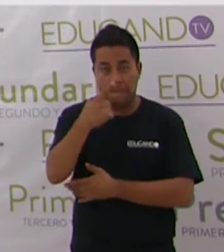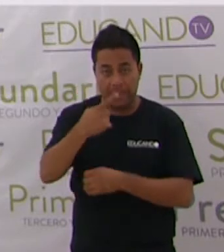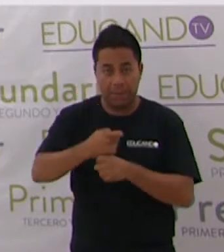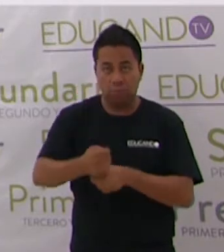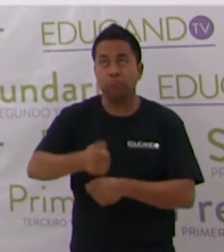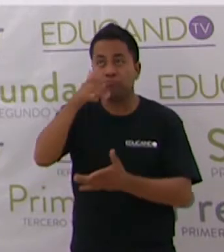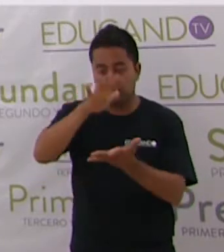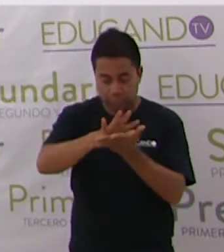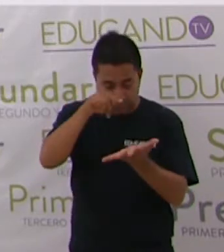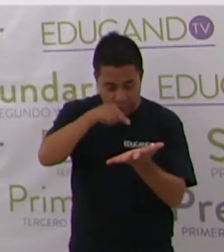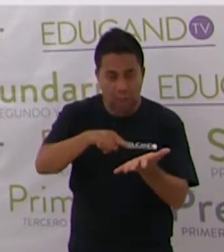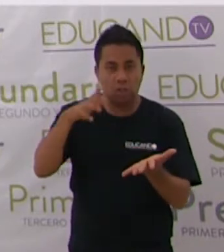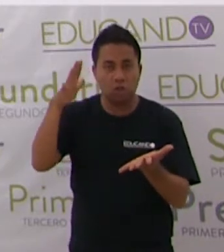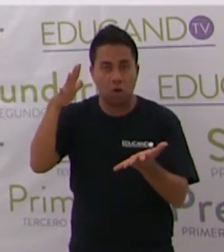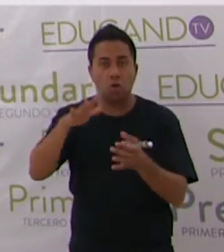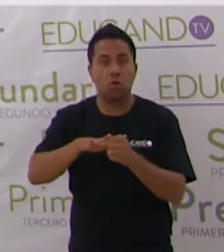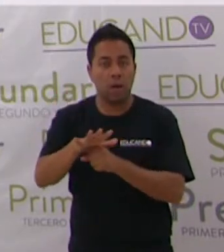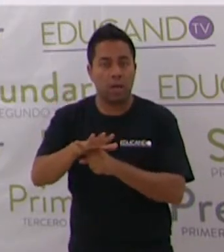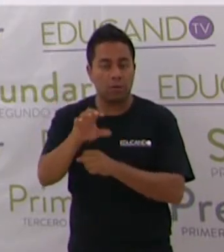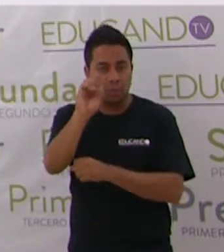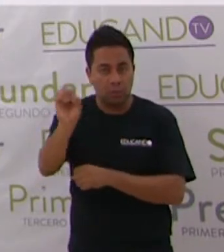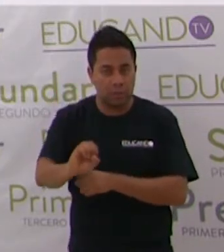lanzamiento. Exacto,